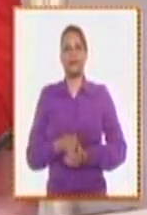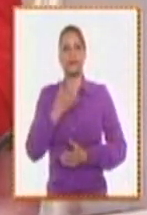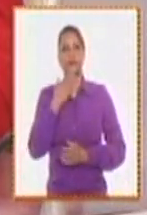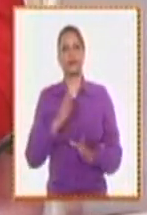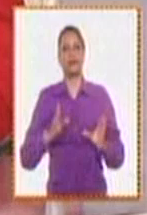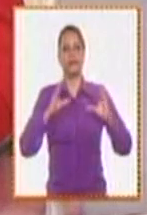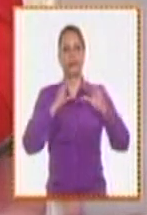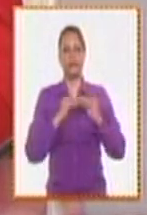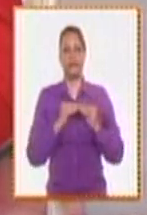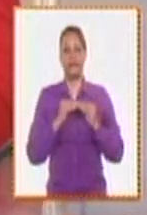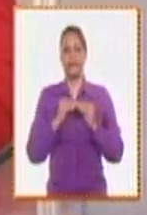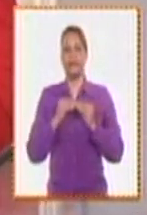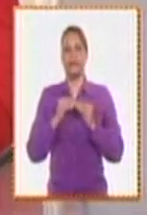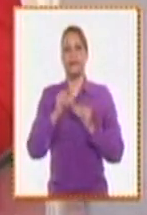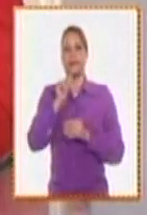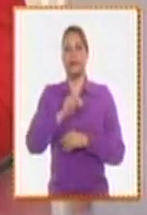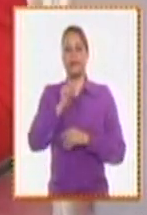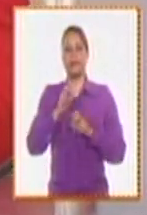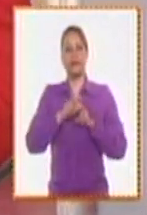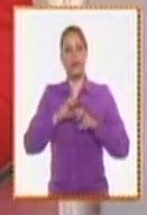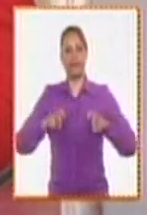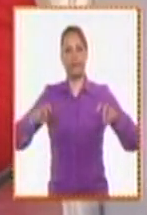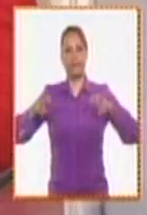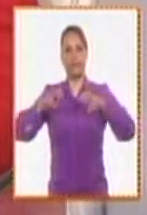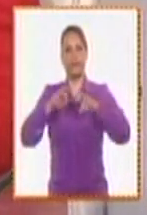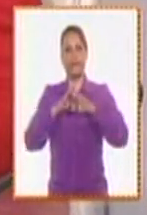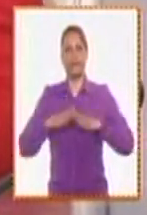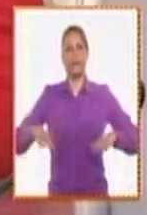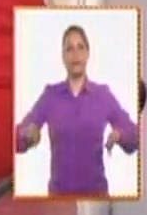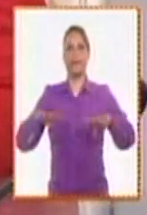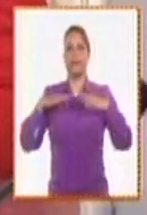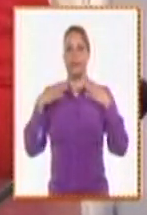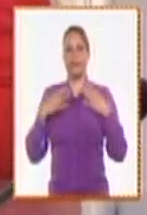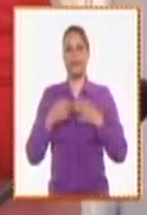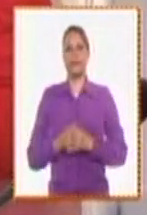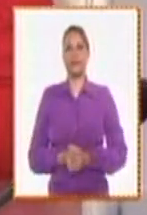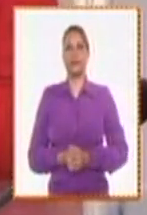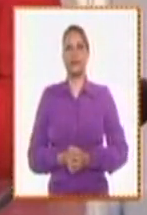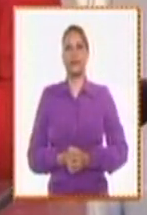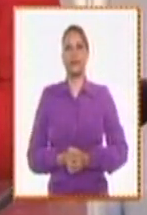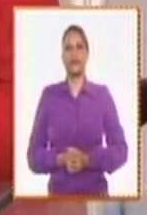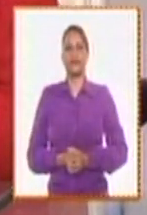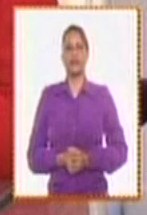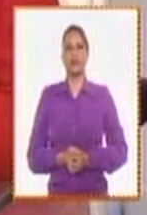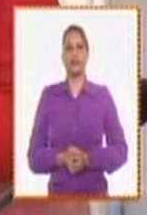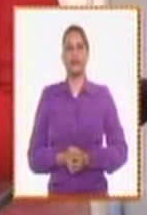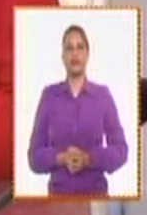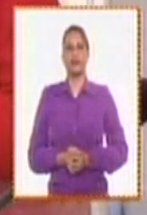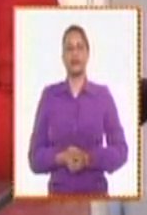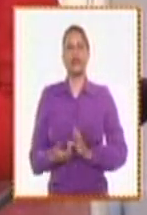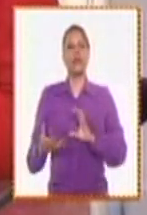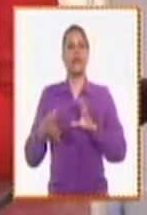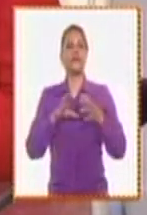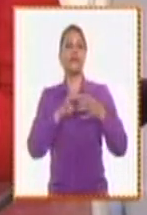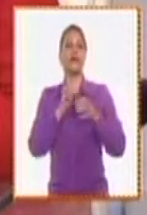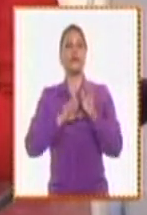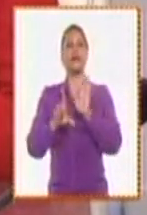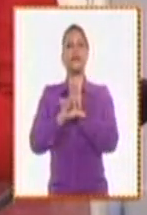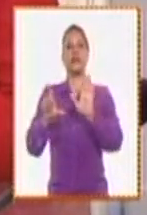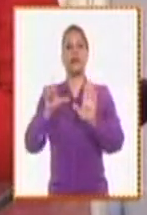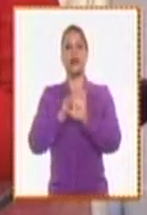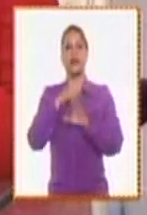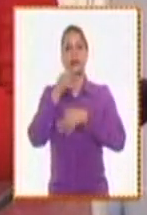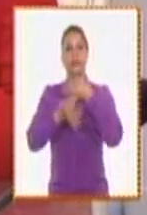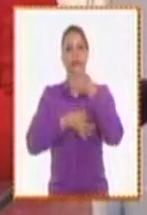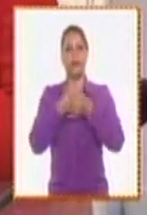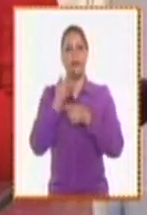Randy, a los demás panelistas y a los televidentes. Las conductas ilegales de las que hablaba ahora recientemente el coronel